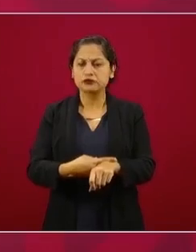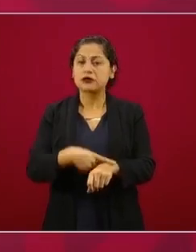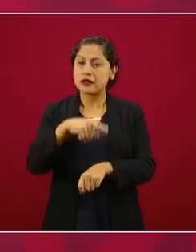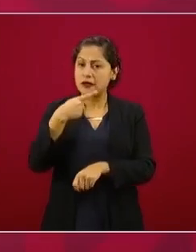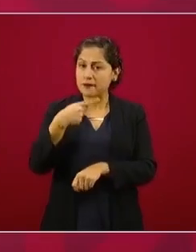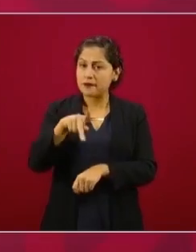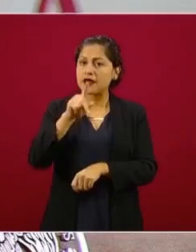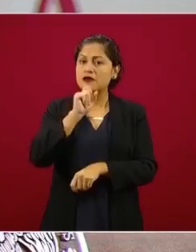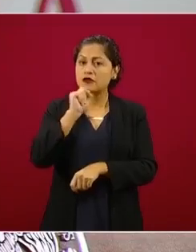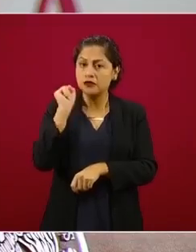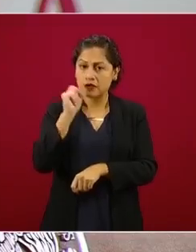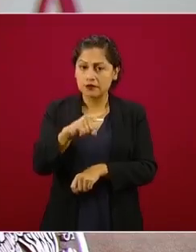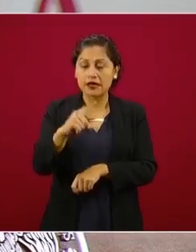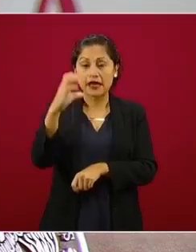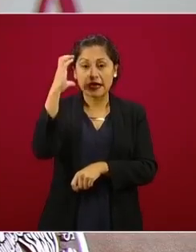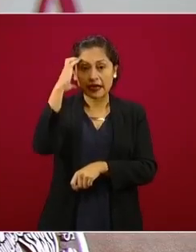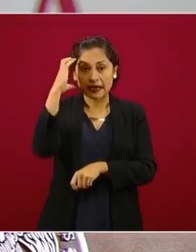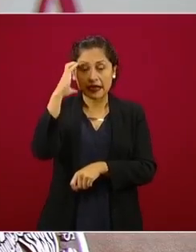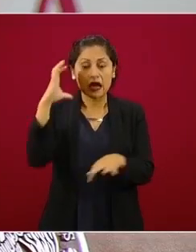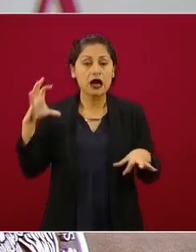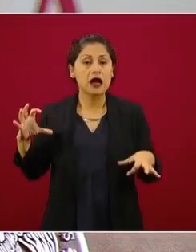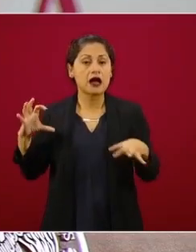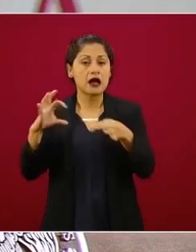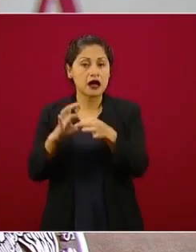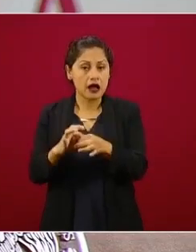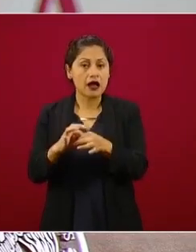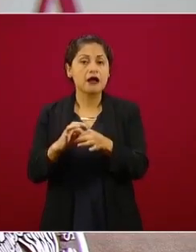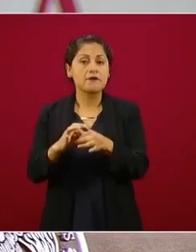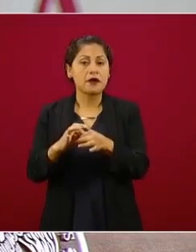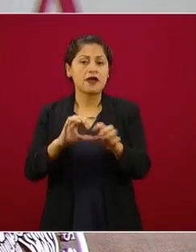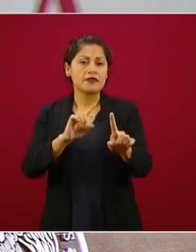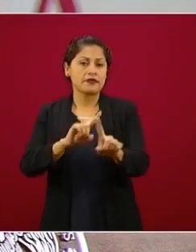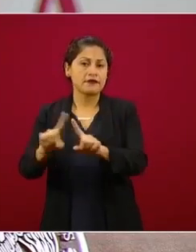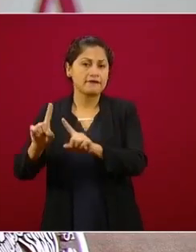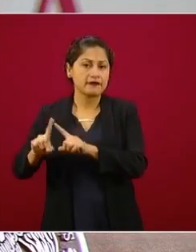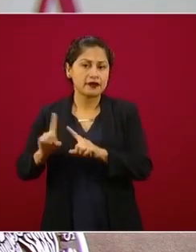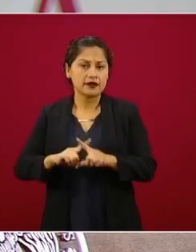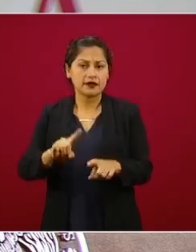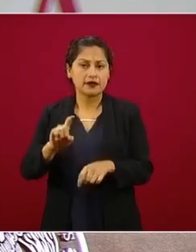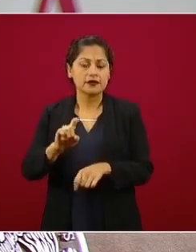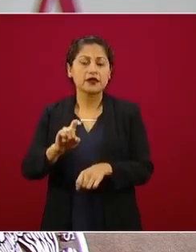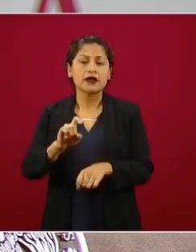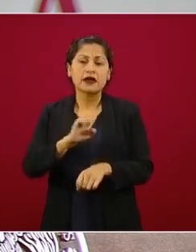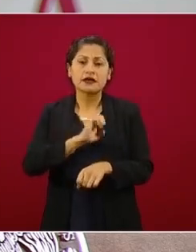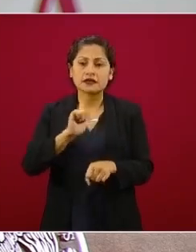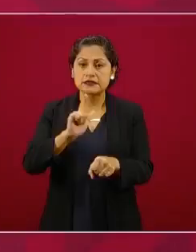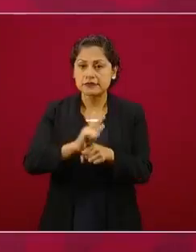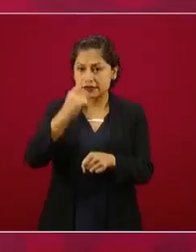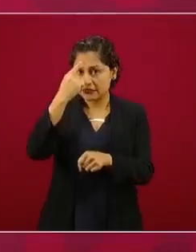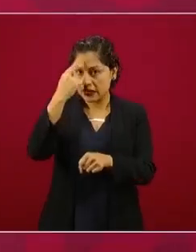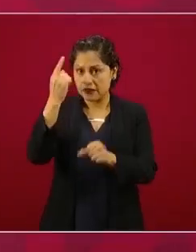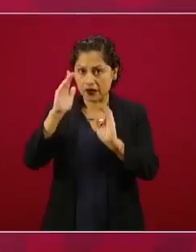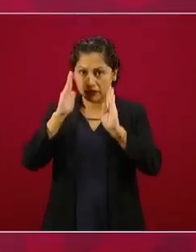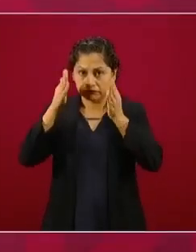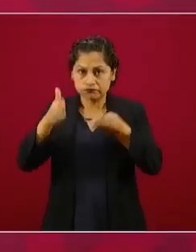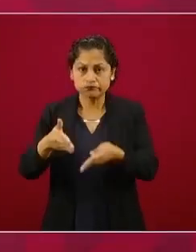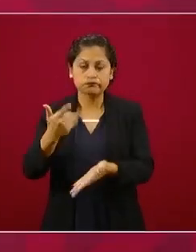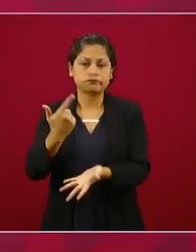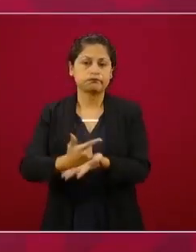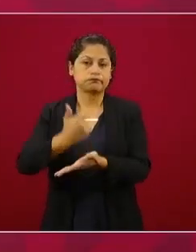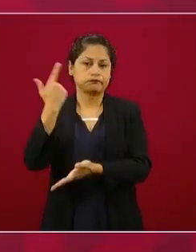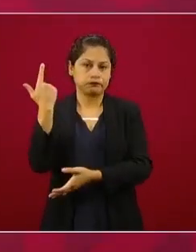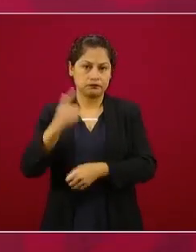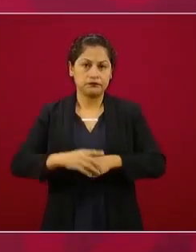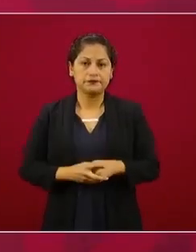camas que se requieren con equipo, con médicos de terapia intensiva. Nos preparamos. Entonces,